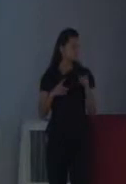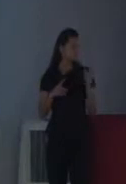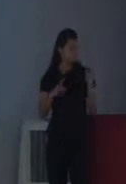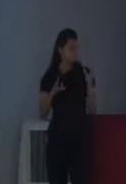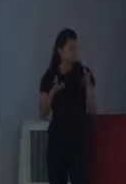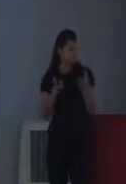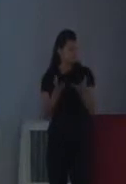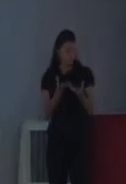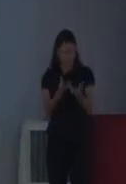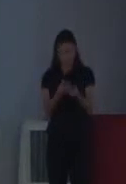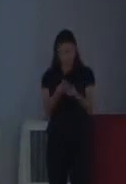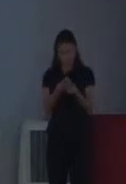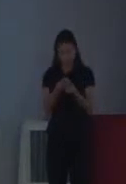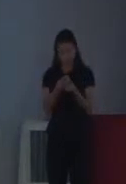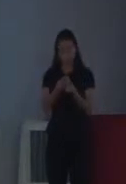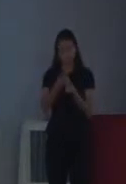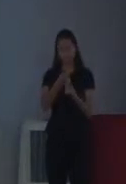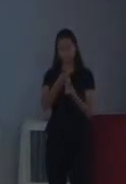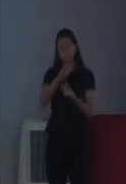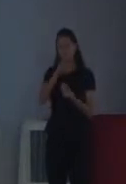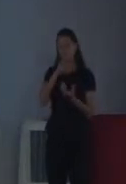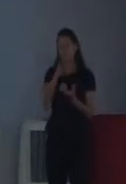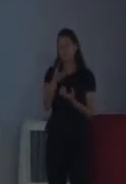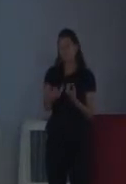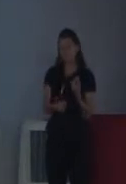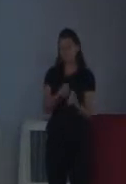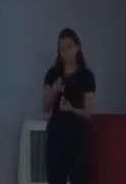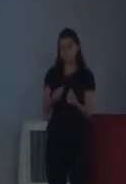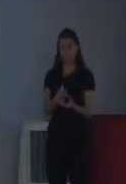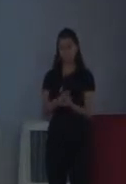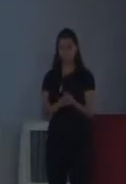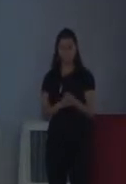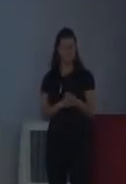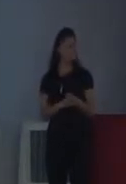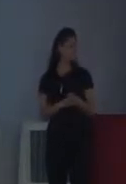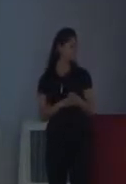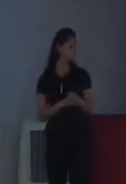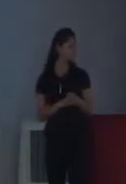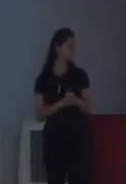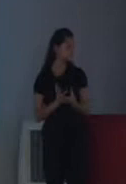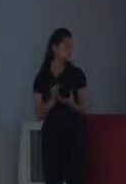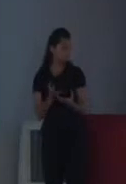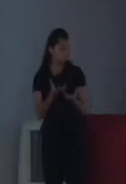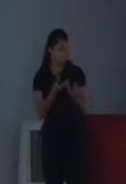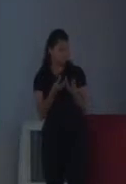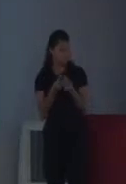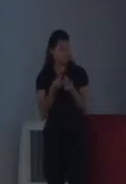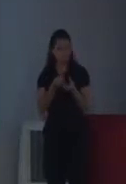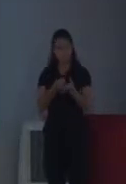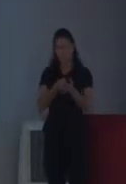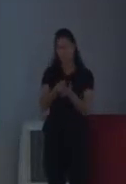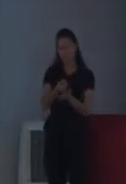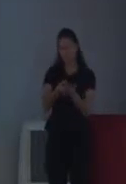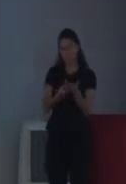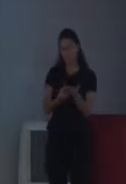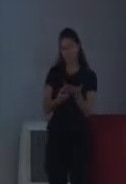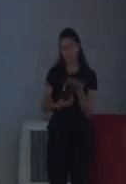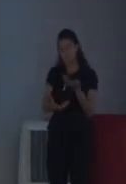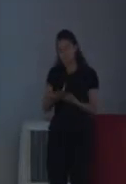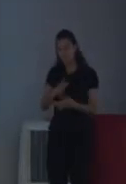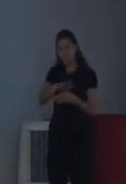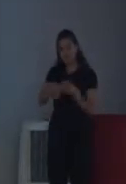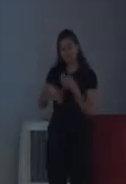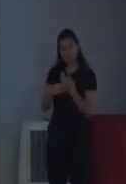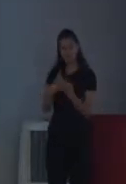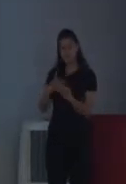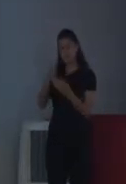¿Qué pretende ese consejo? ¿Sí? Ese consejo pretende que todas las políticas